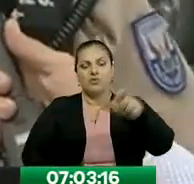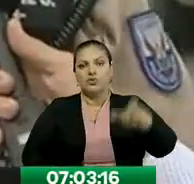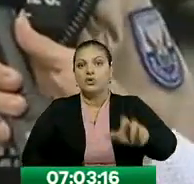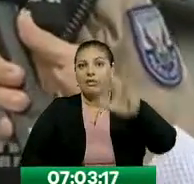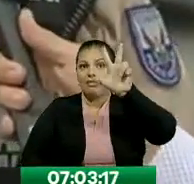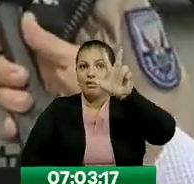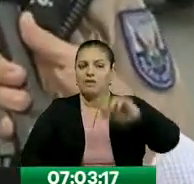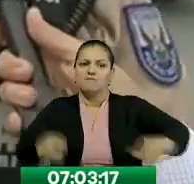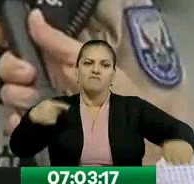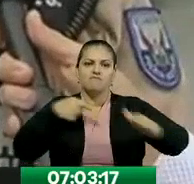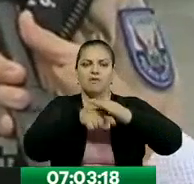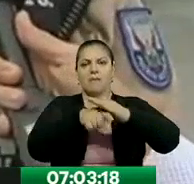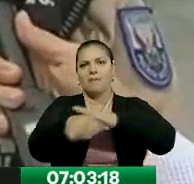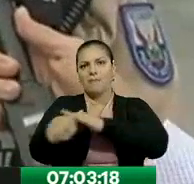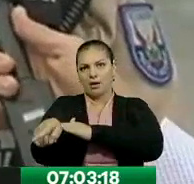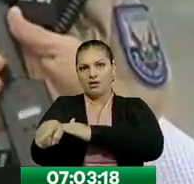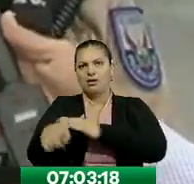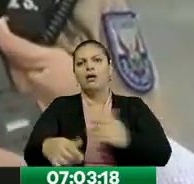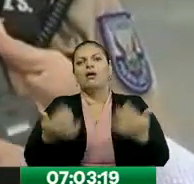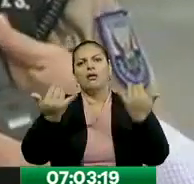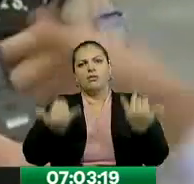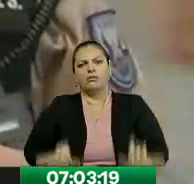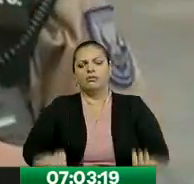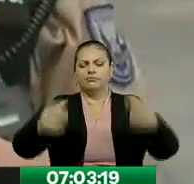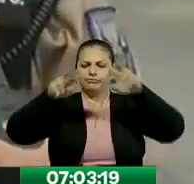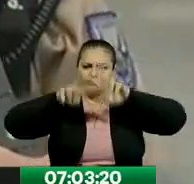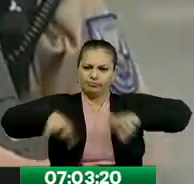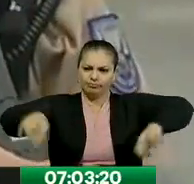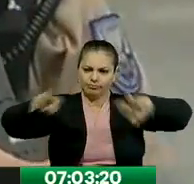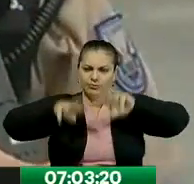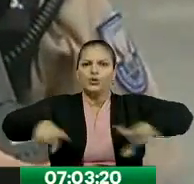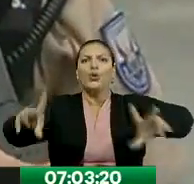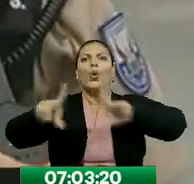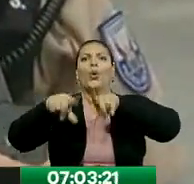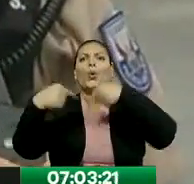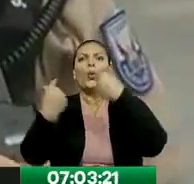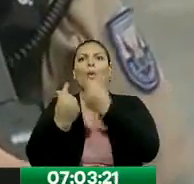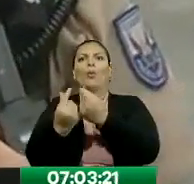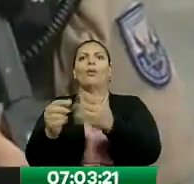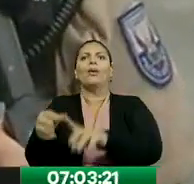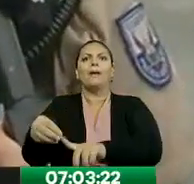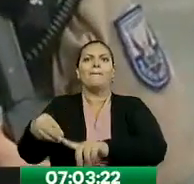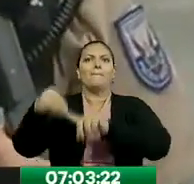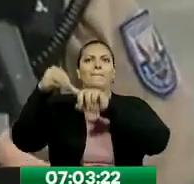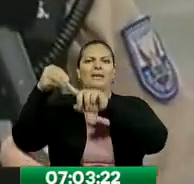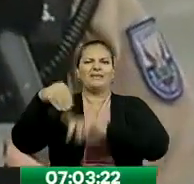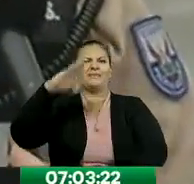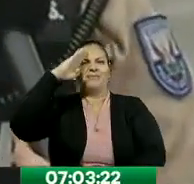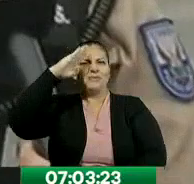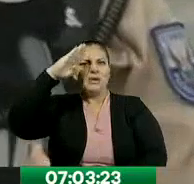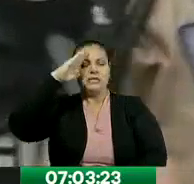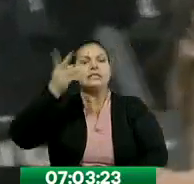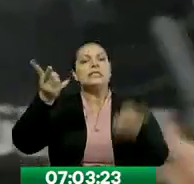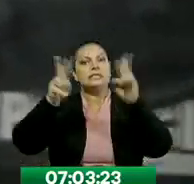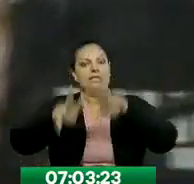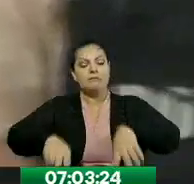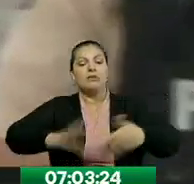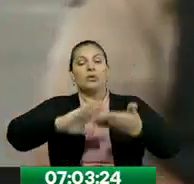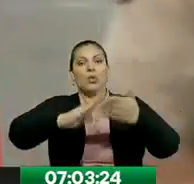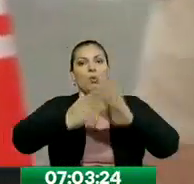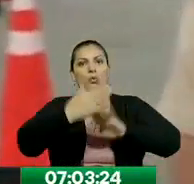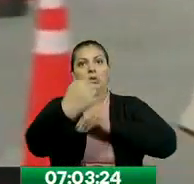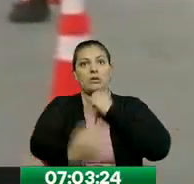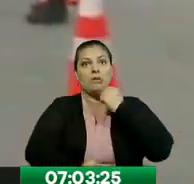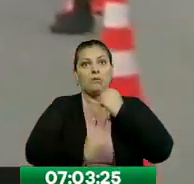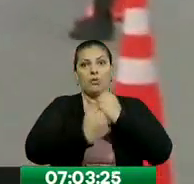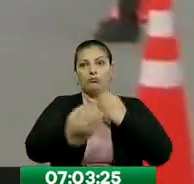investigaciones preliminares que realizamos con las unidades especiales y lógicamente con el apoyo especial de la comunidad, ya tenemos